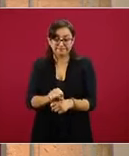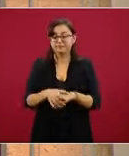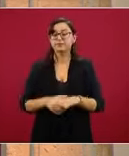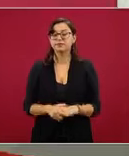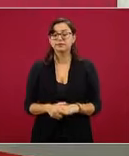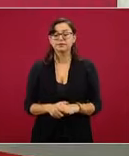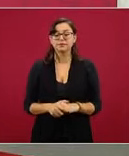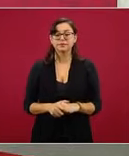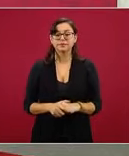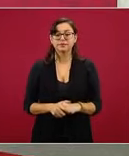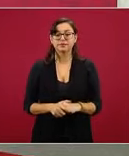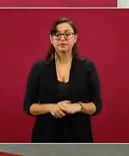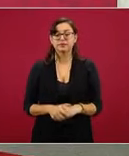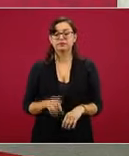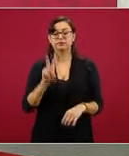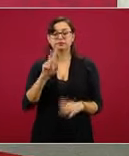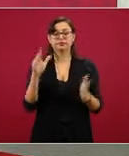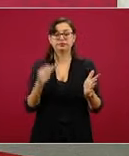mismas.